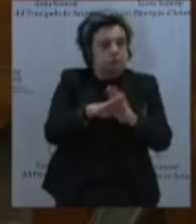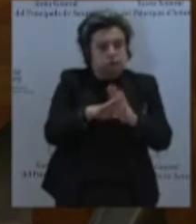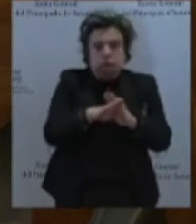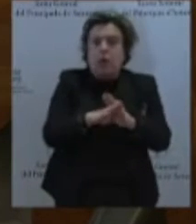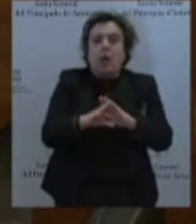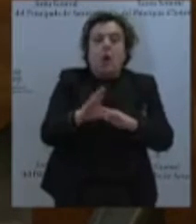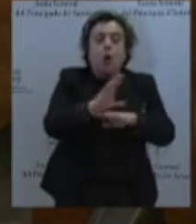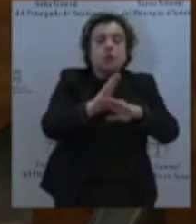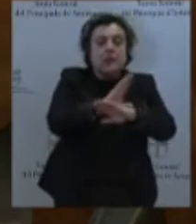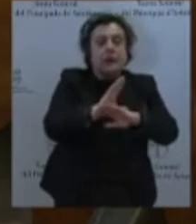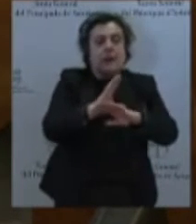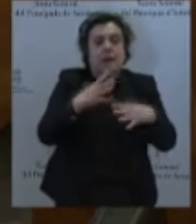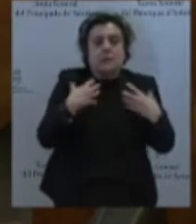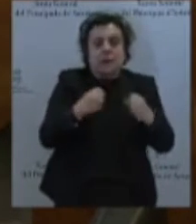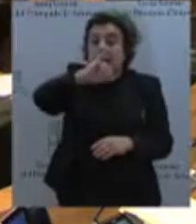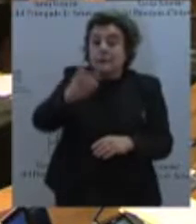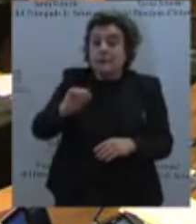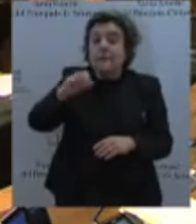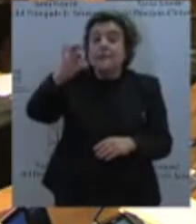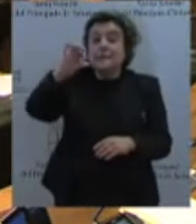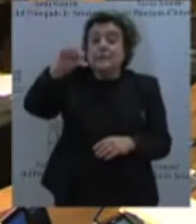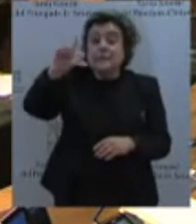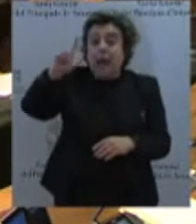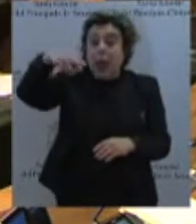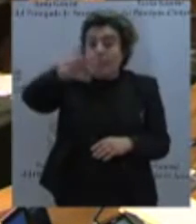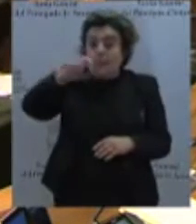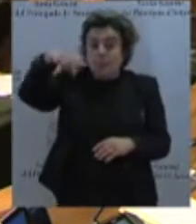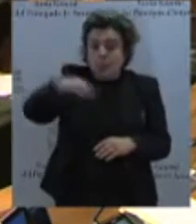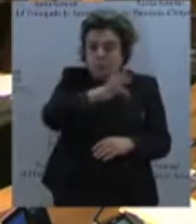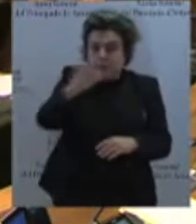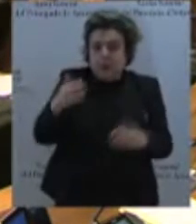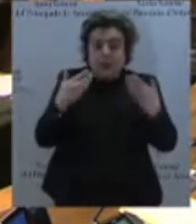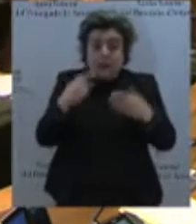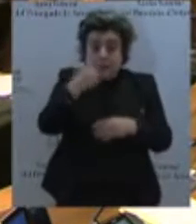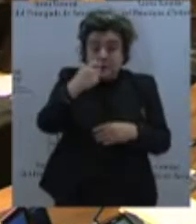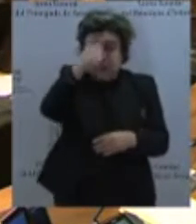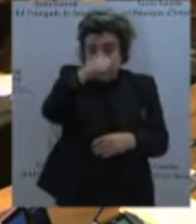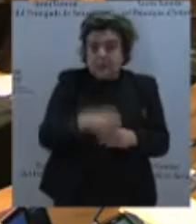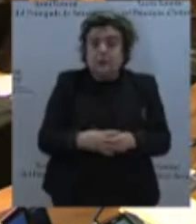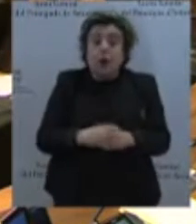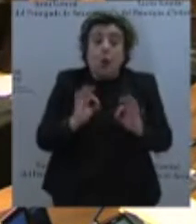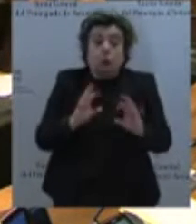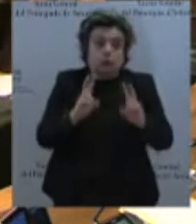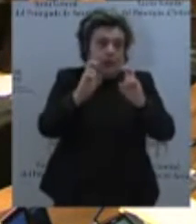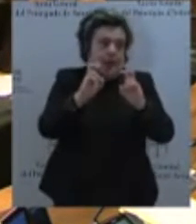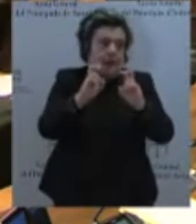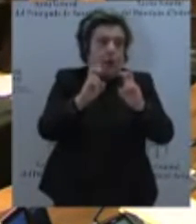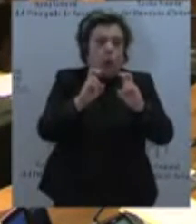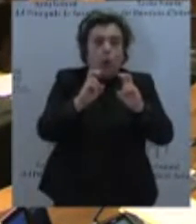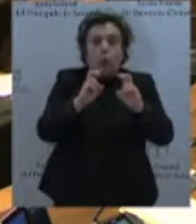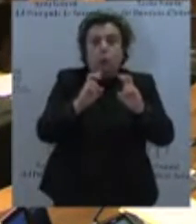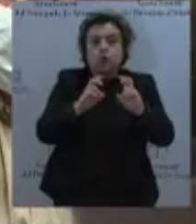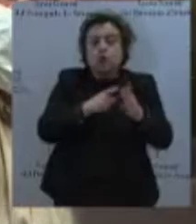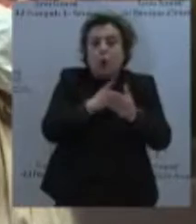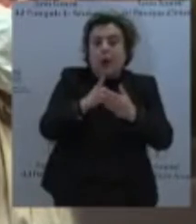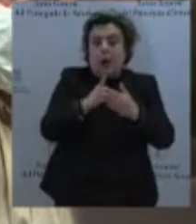consciente de que todavía hay enormes dificultades. Una peculiaridad geopolítica de Asturias es su división en circunscripciones, cuyo propósito teórico